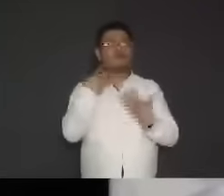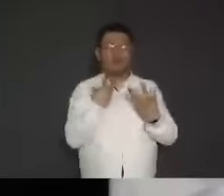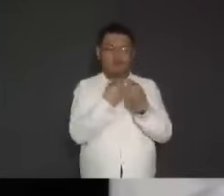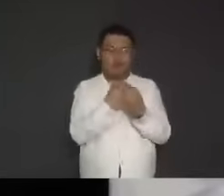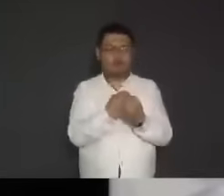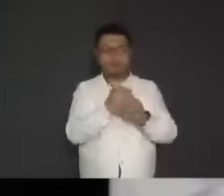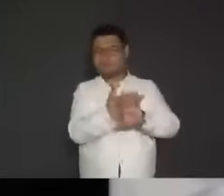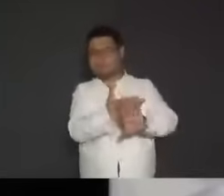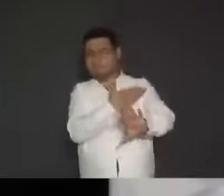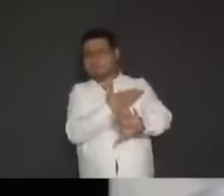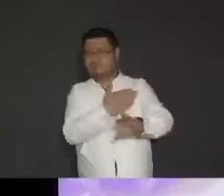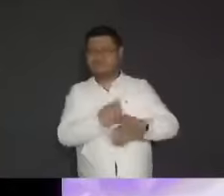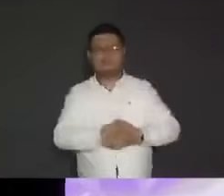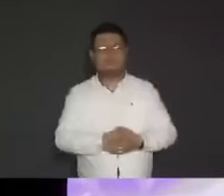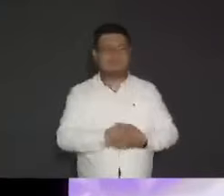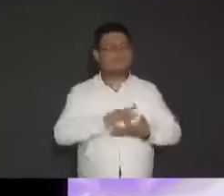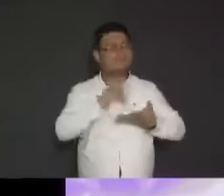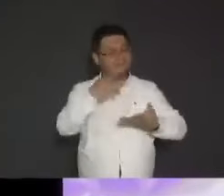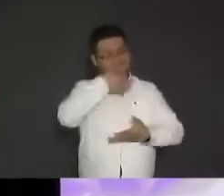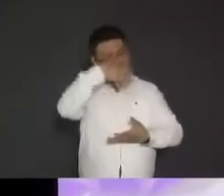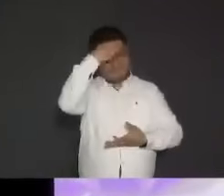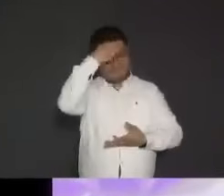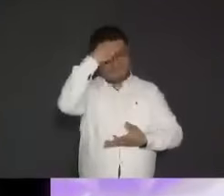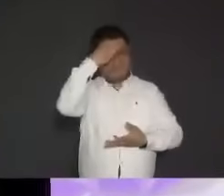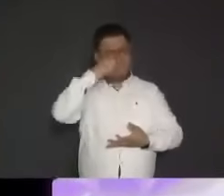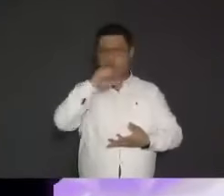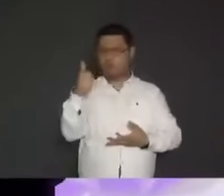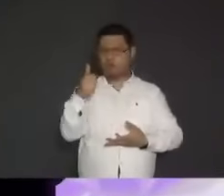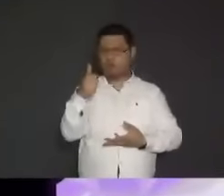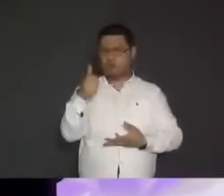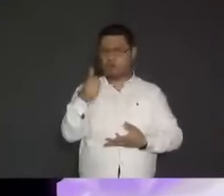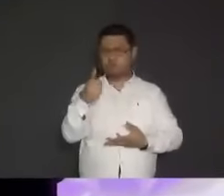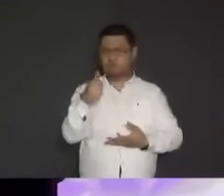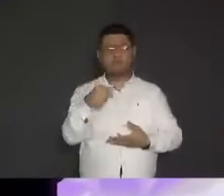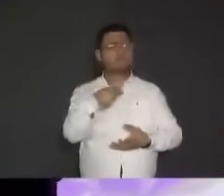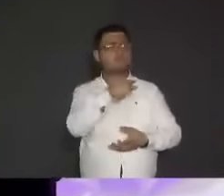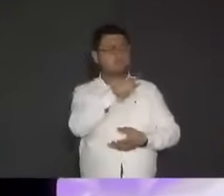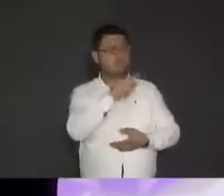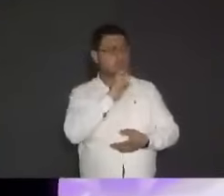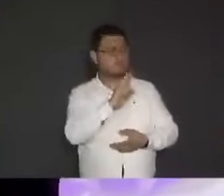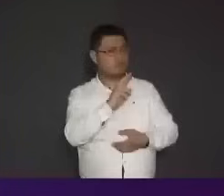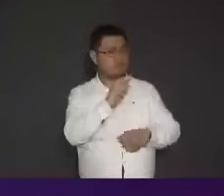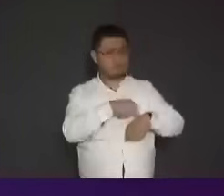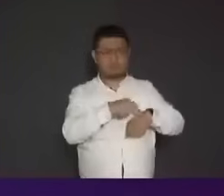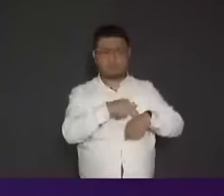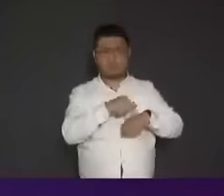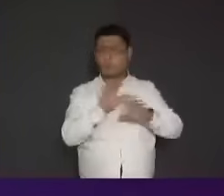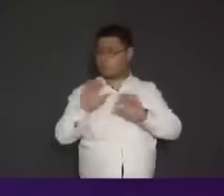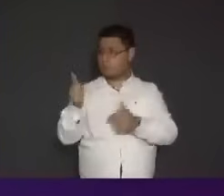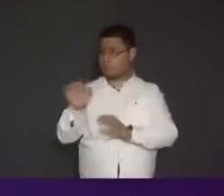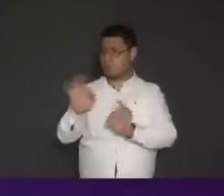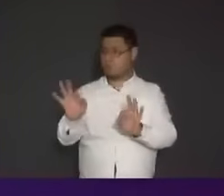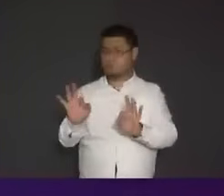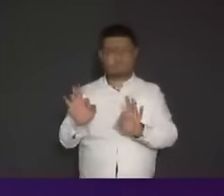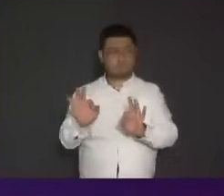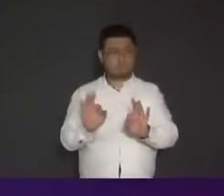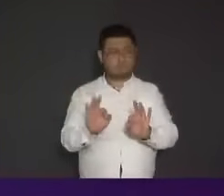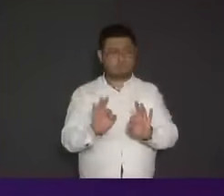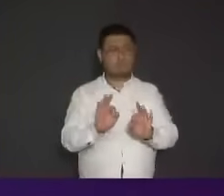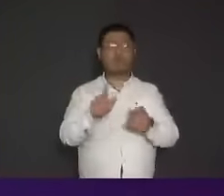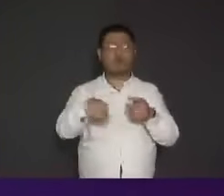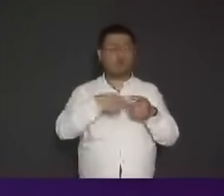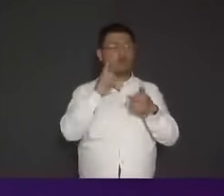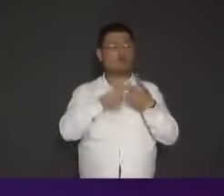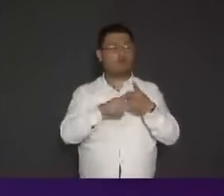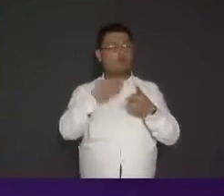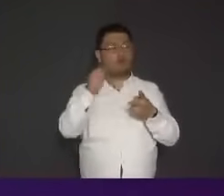impedir. Gracias, candidato. ¿Alguien más? ¿Candidato quiere hacer uso de su tiempo? ¿Alguien más? Bien, damos paso a la siguiente. Continuamos con la